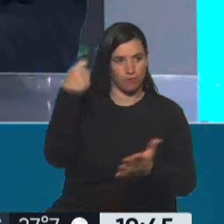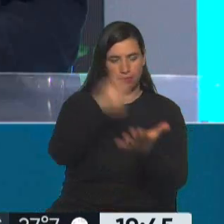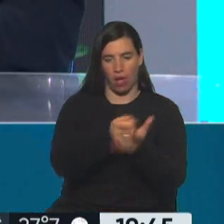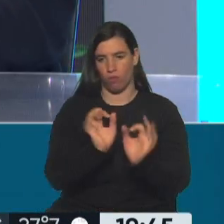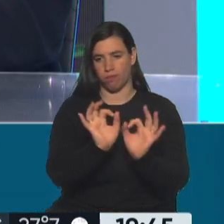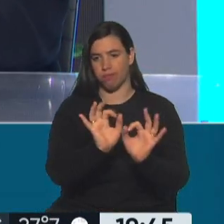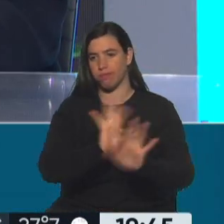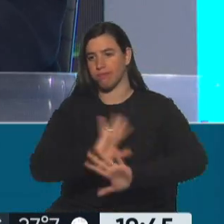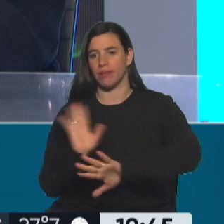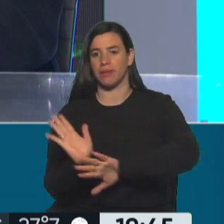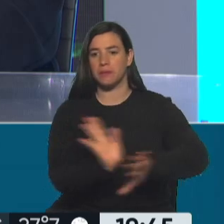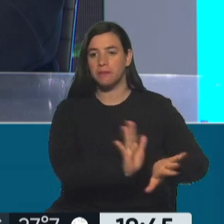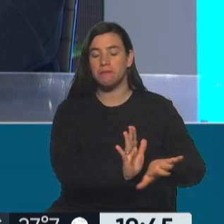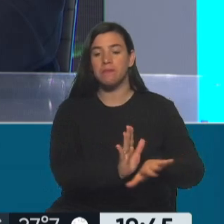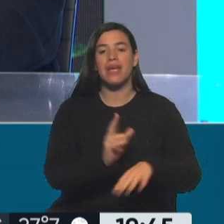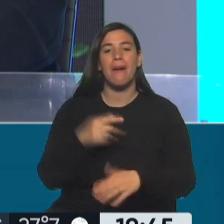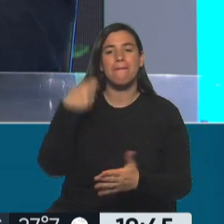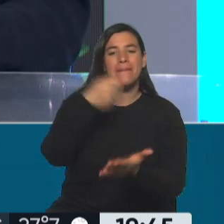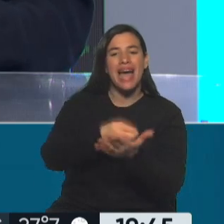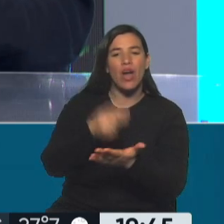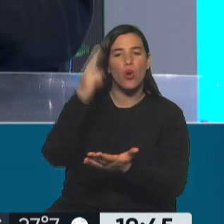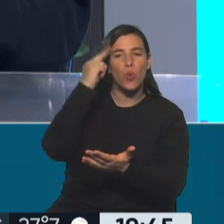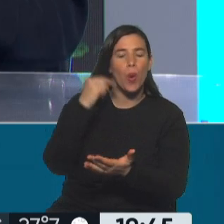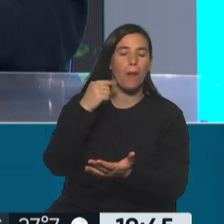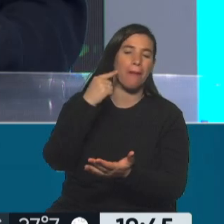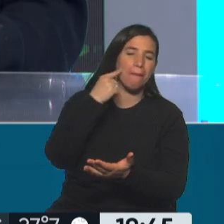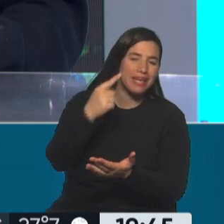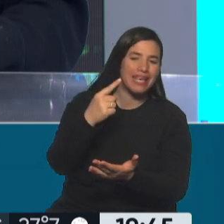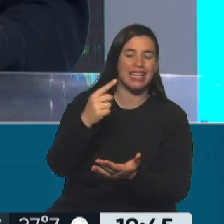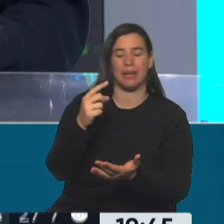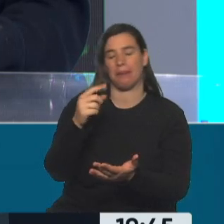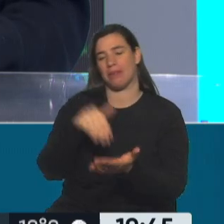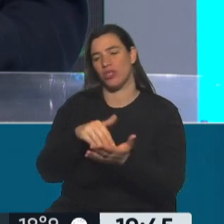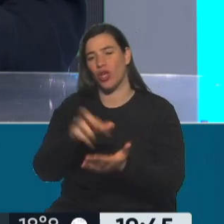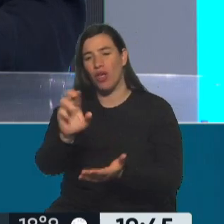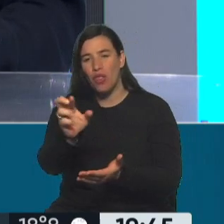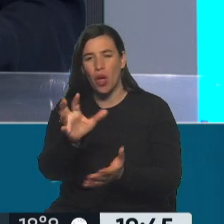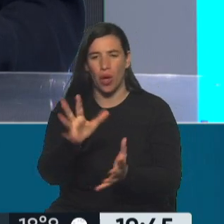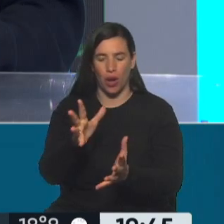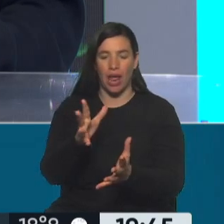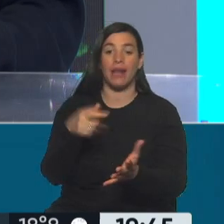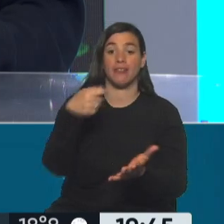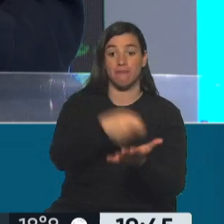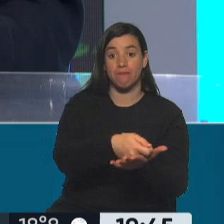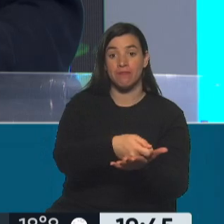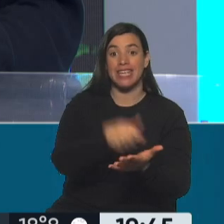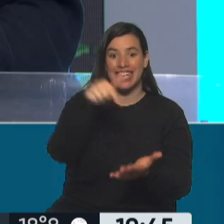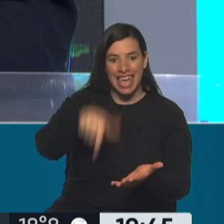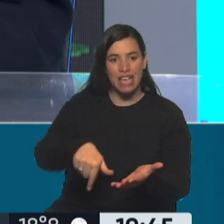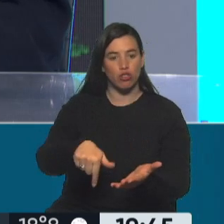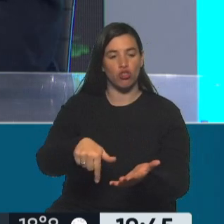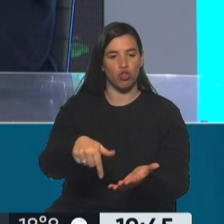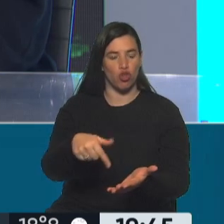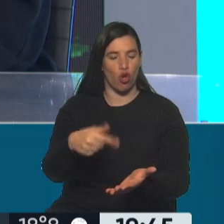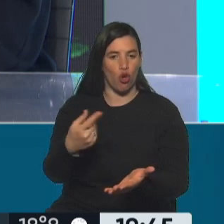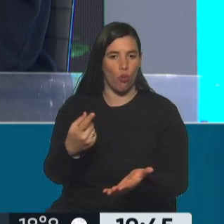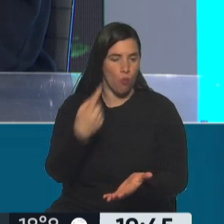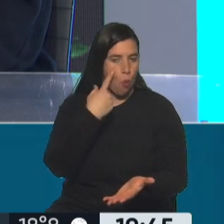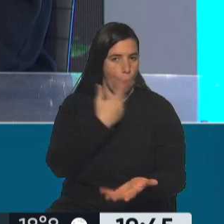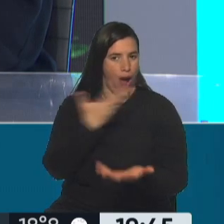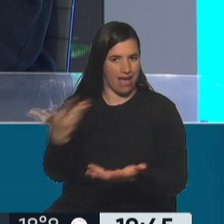Guzmán, no tenía convicción de pelear con el fondo. Fue llevando la situación y llevó al gobierno a una situación de